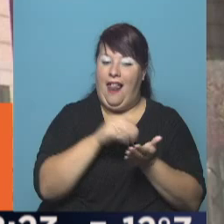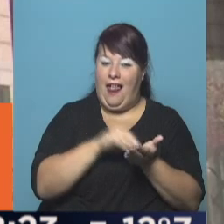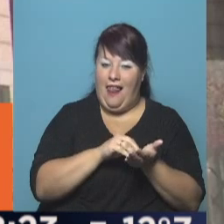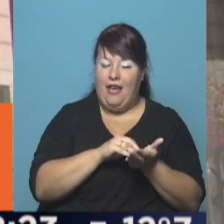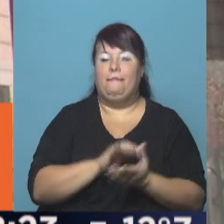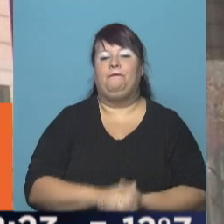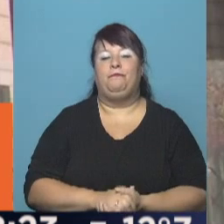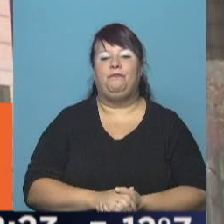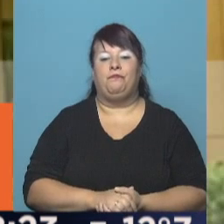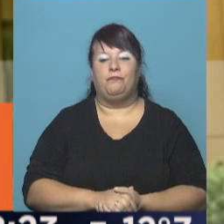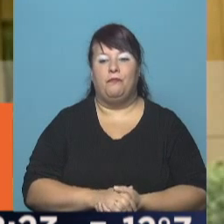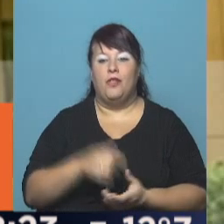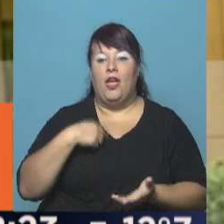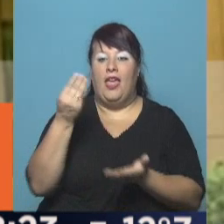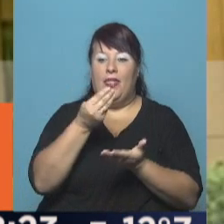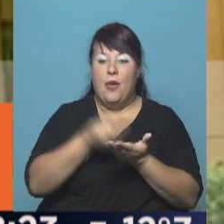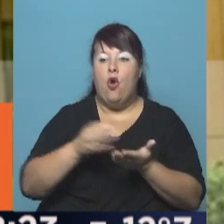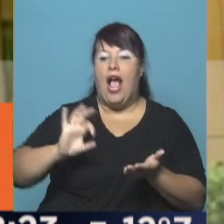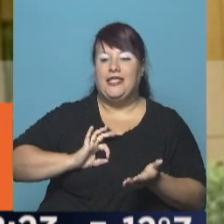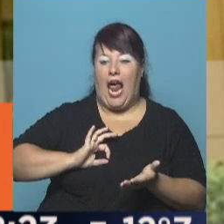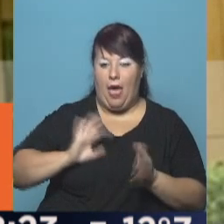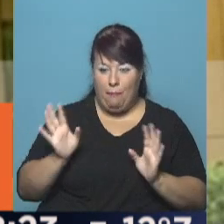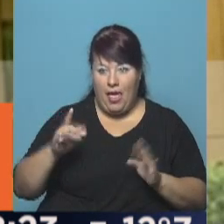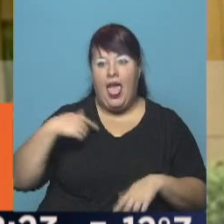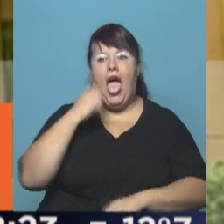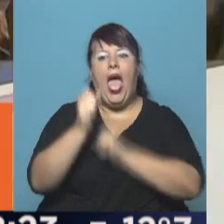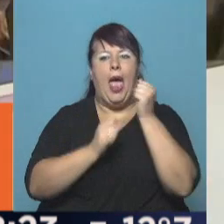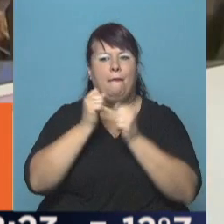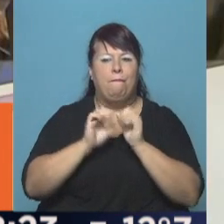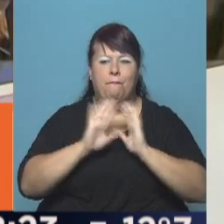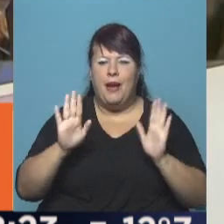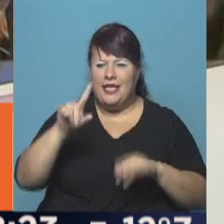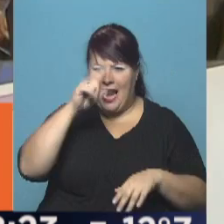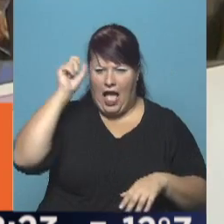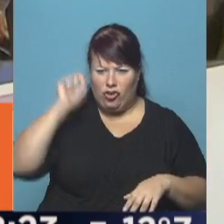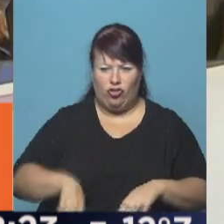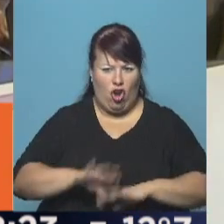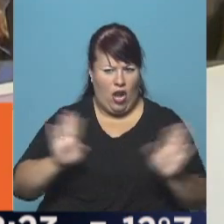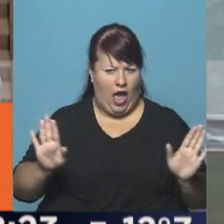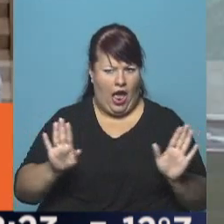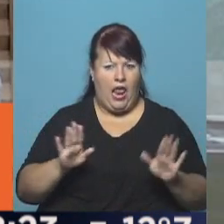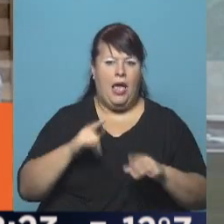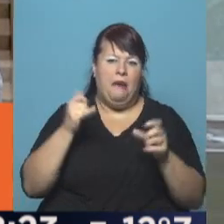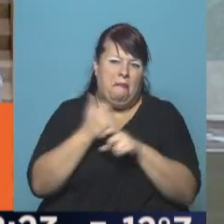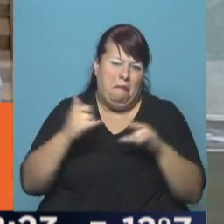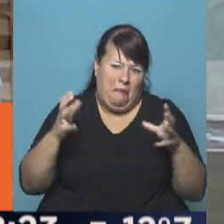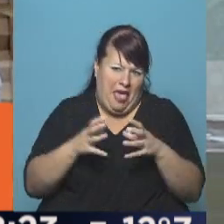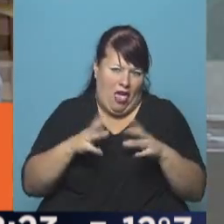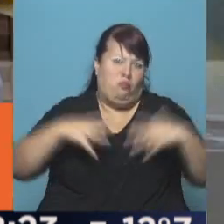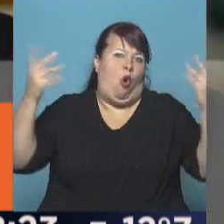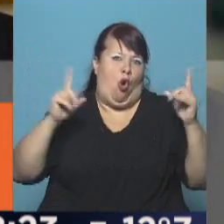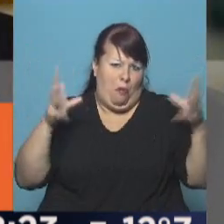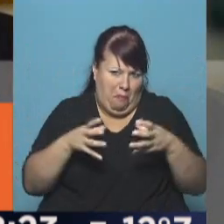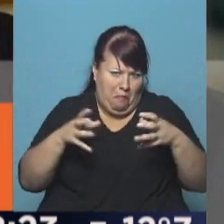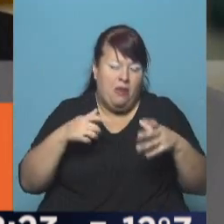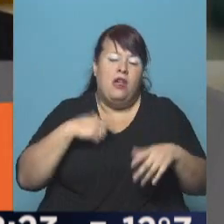en su logo. Nuestro logo es la escarapela. Somos una empresa totalmente nacional, una empresa mediana. Y